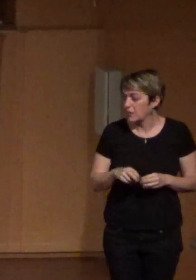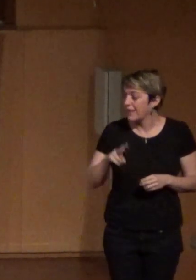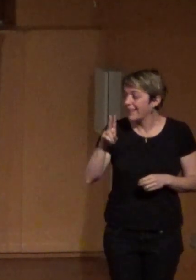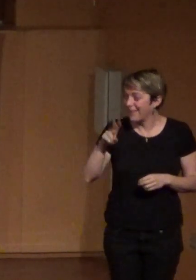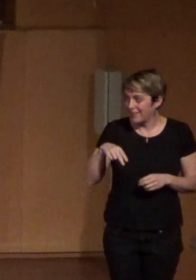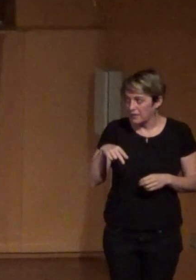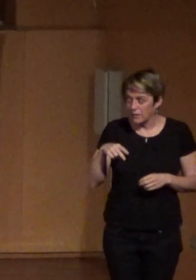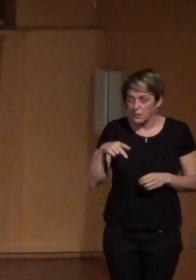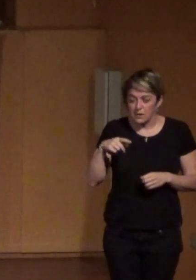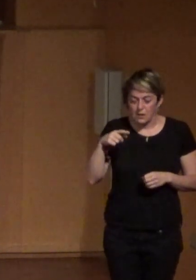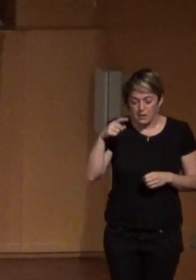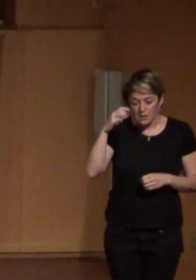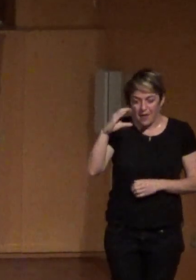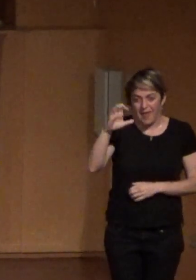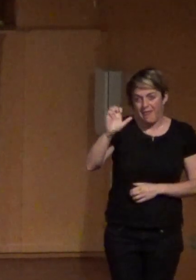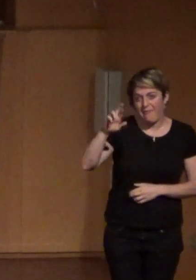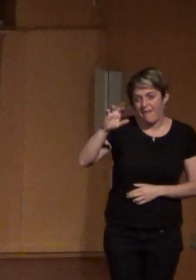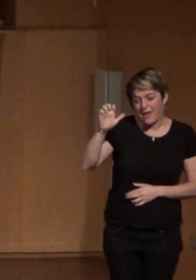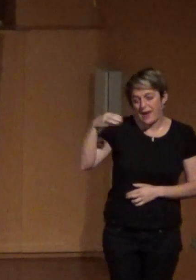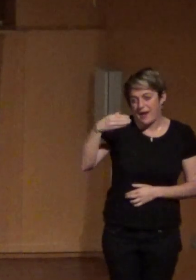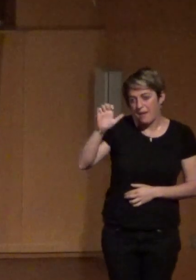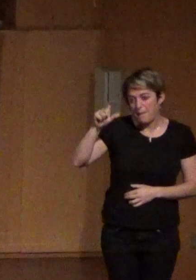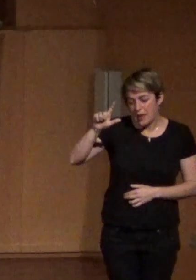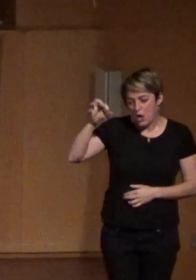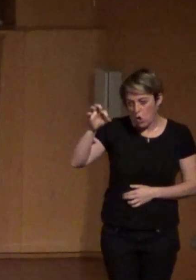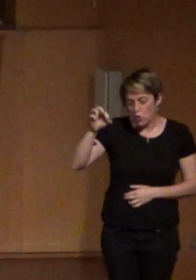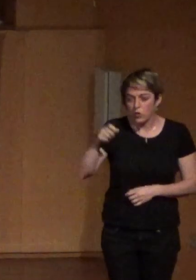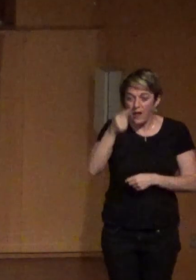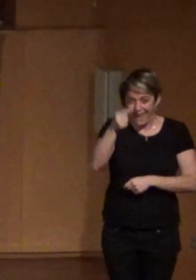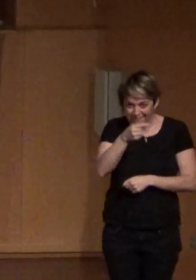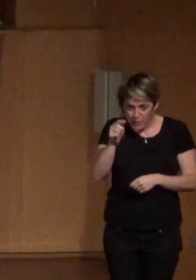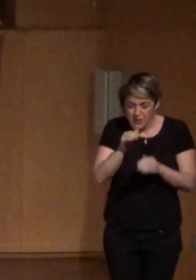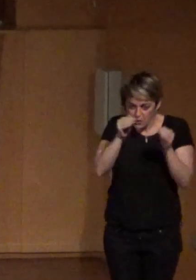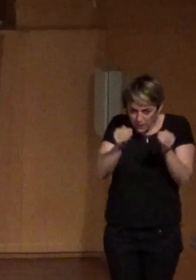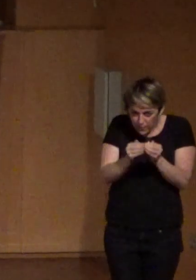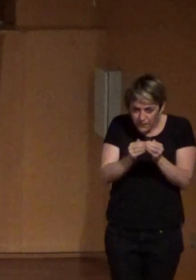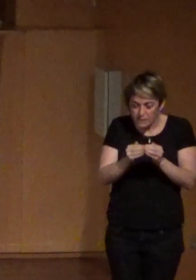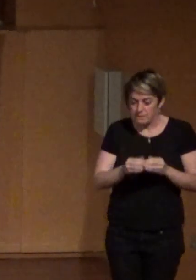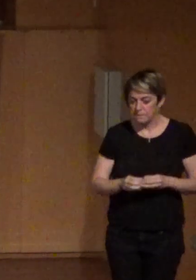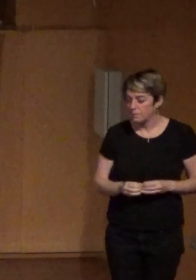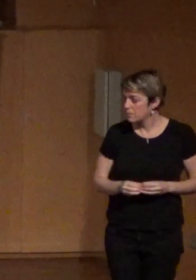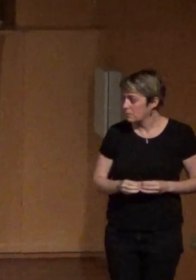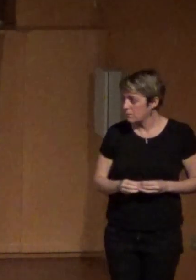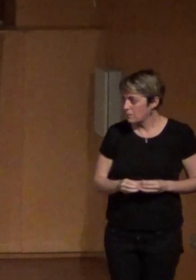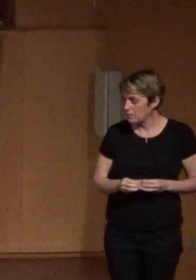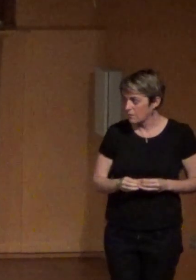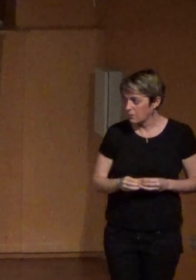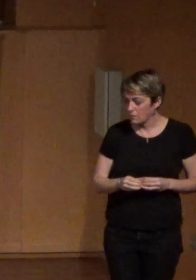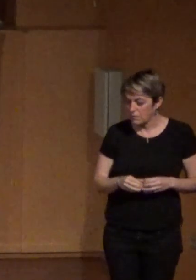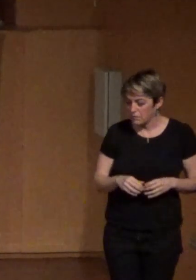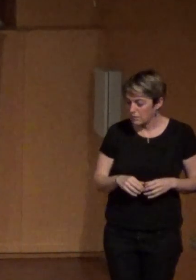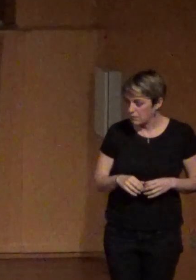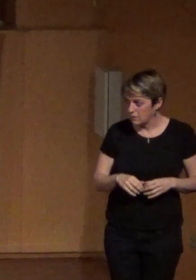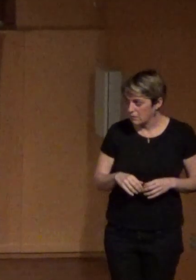tamaño del cerebelo, el término cerebelo también es menor, comparativamente hablando con los sujetos no TDAH. Sobre todo lo que se ha visto es una disfunción,